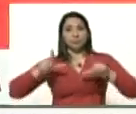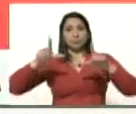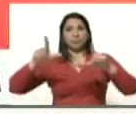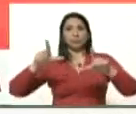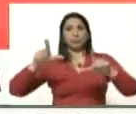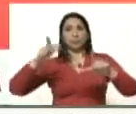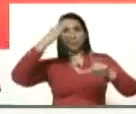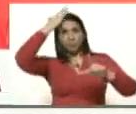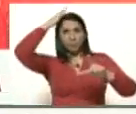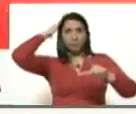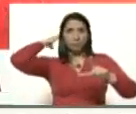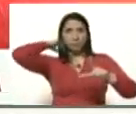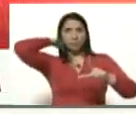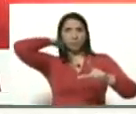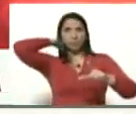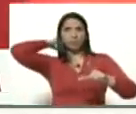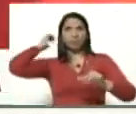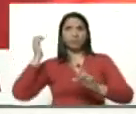Francisco.